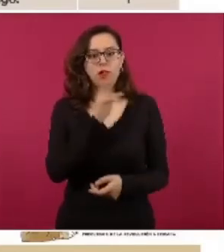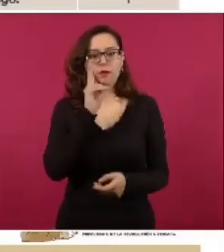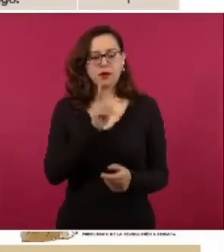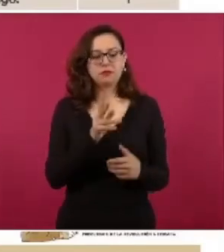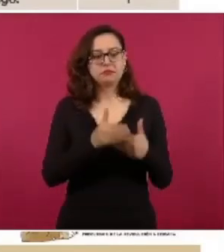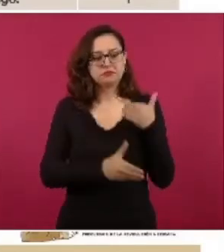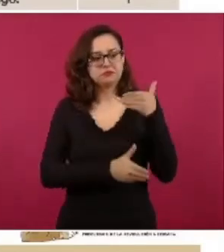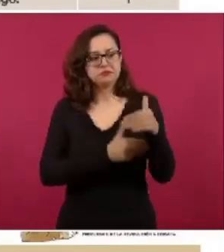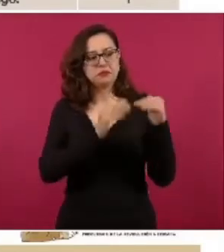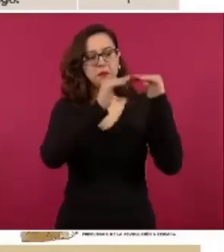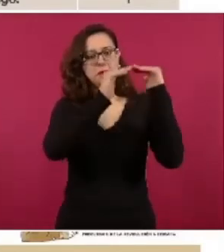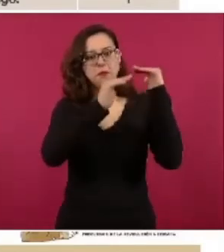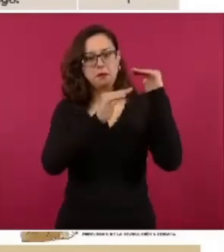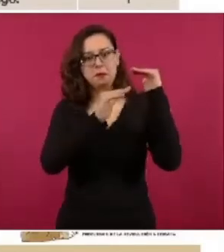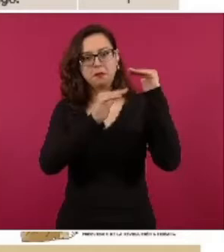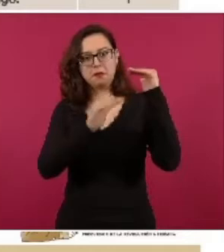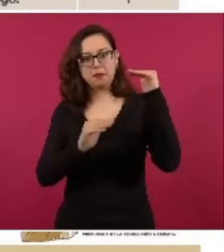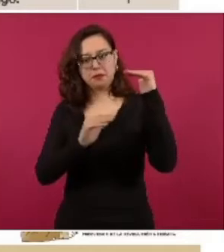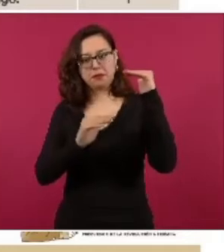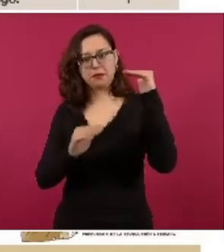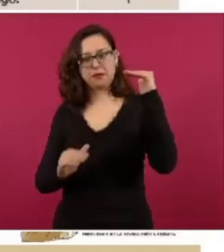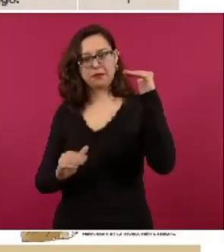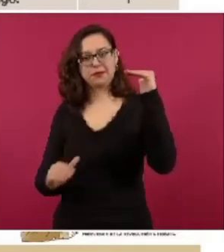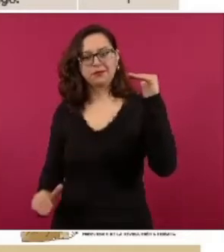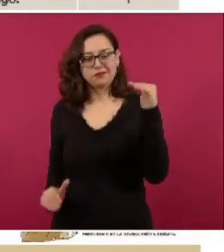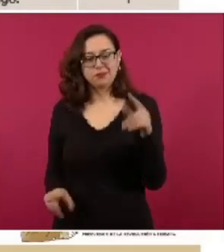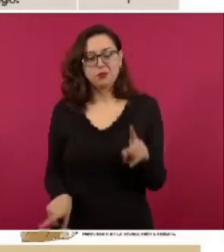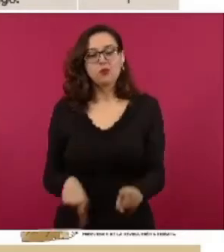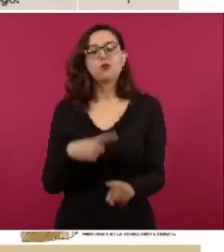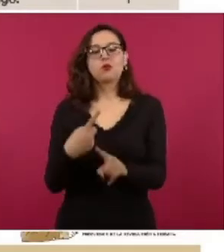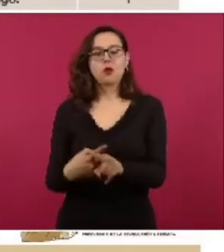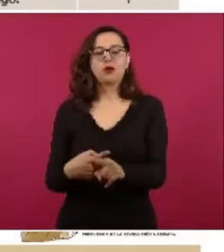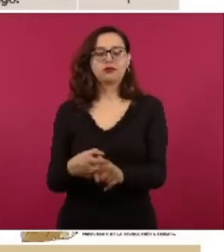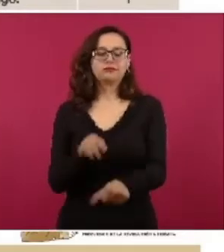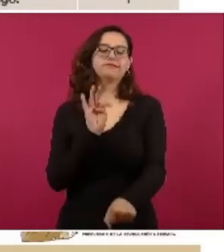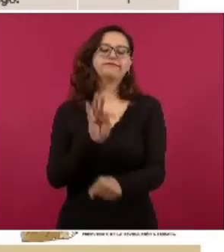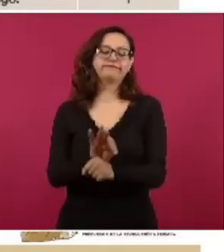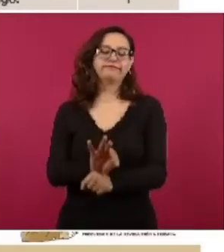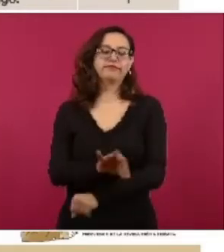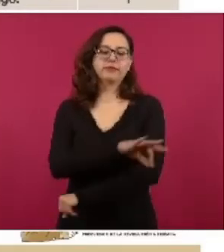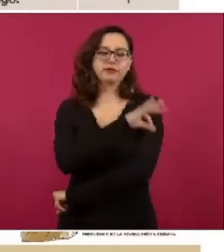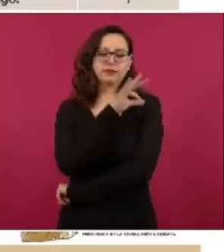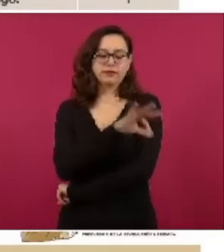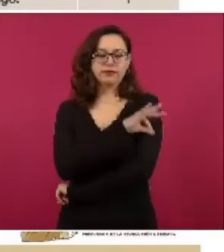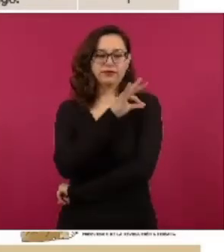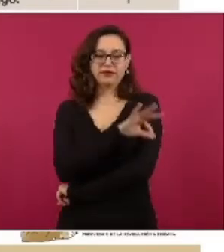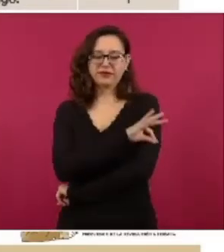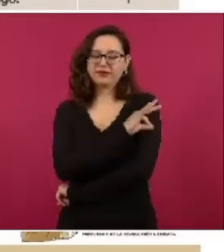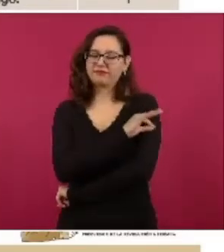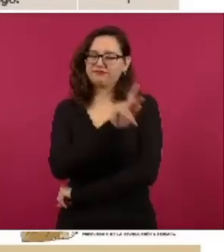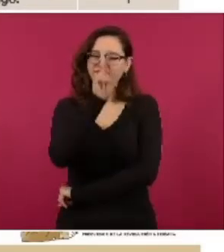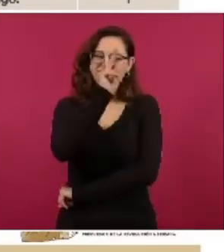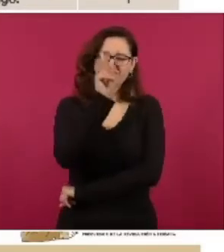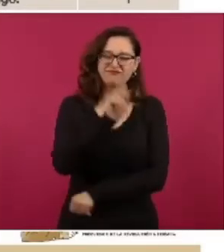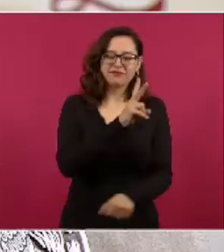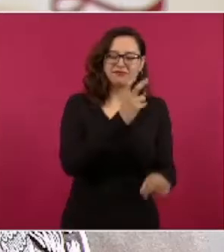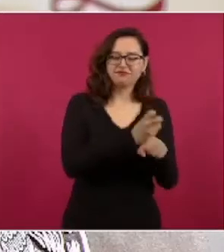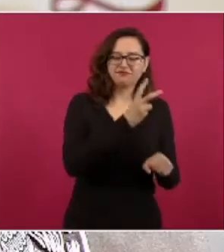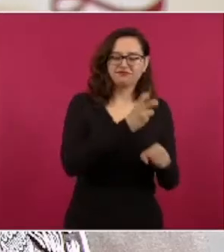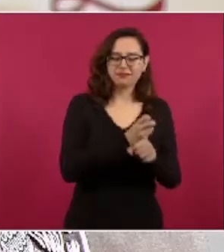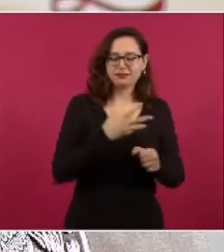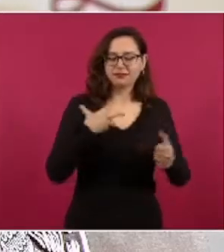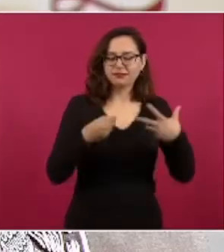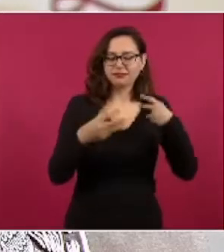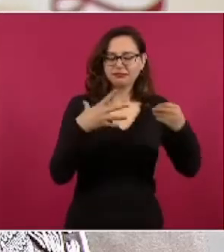de la mortalidad. Eso justamente es por el efecto de la vacuna. El punto máximo de mortalidad fue la segunda ola, donde todavía no teníamos